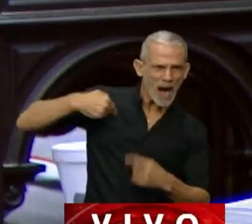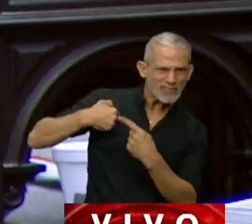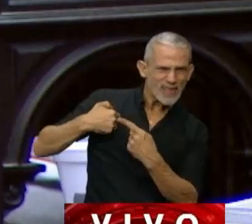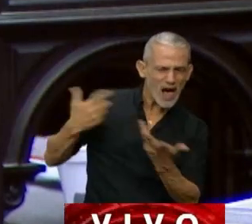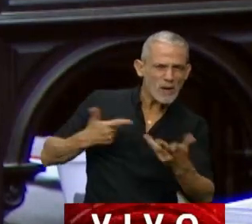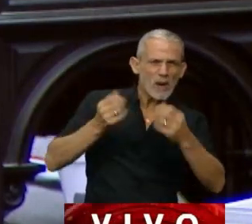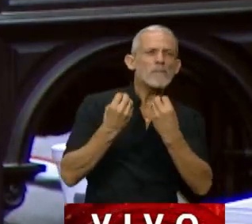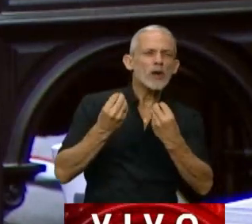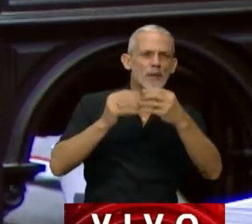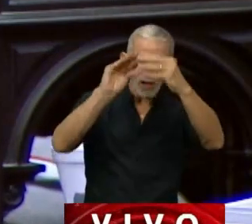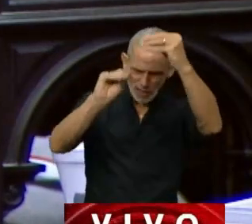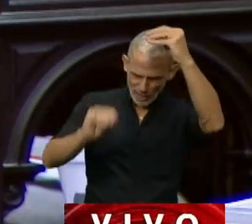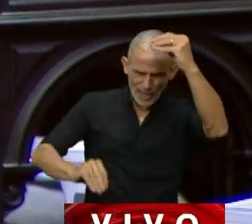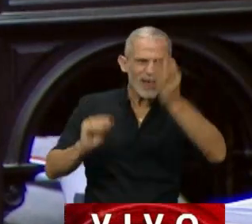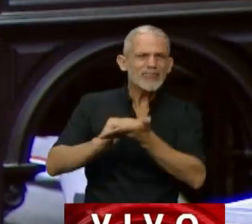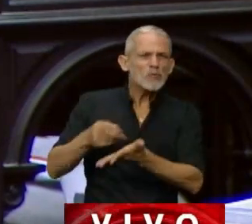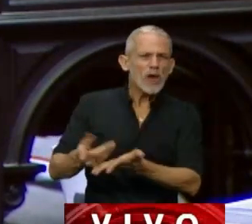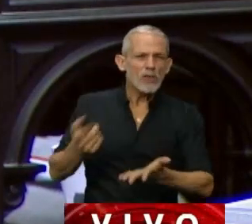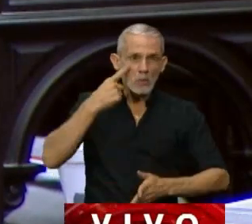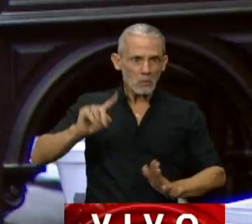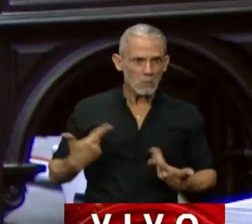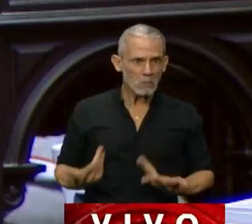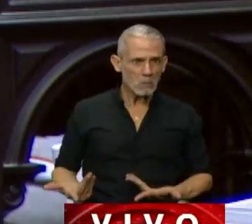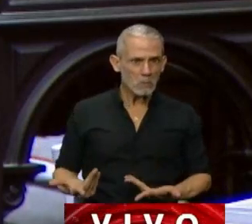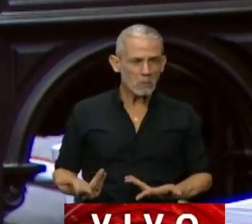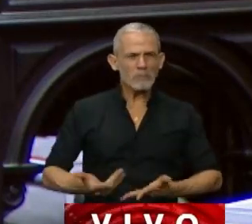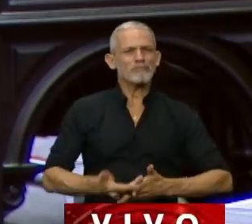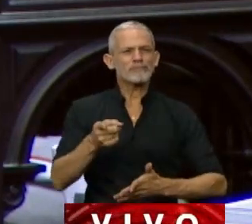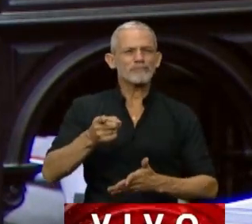con visión centralista muchas veces